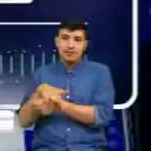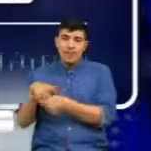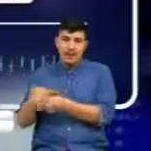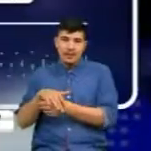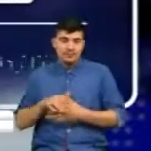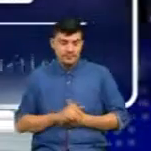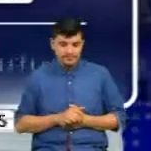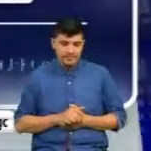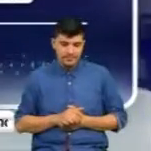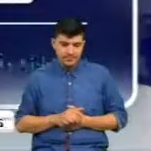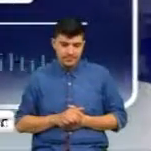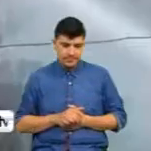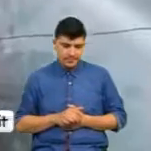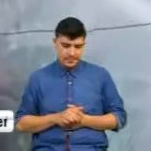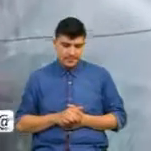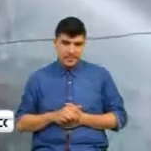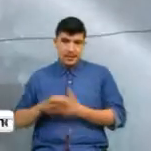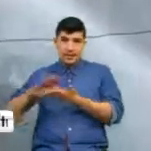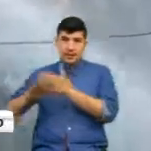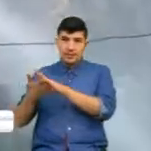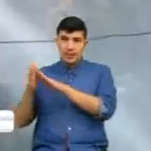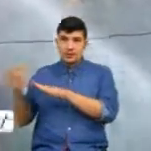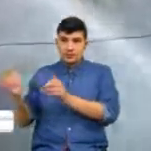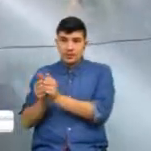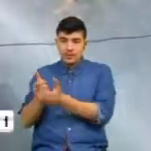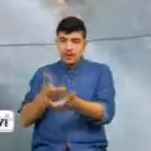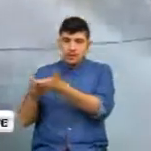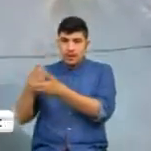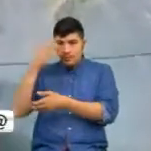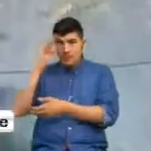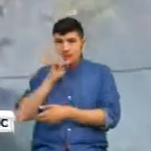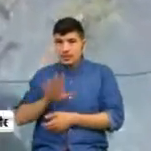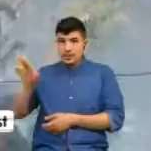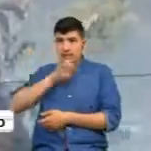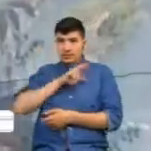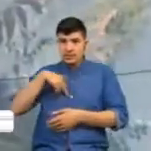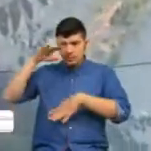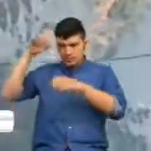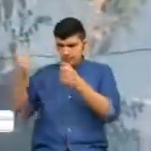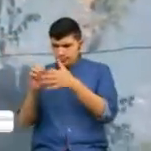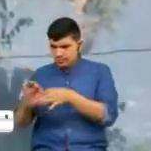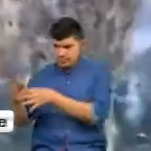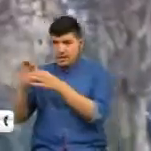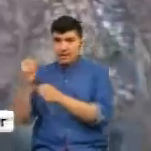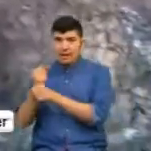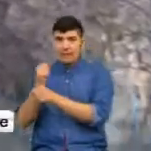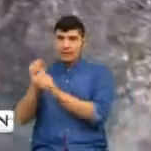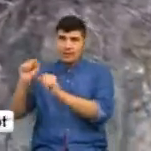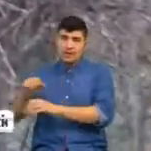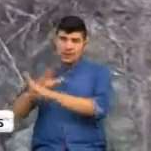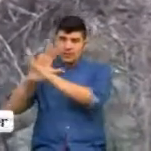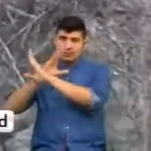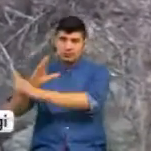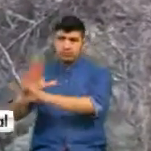necesidad de que la misma comunidad, el Cuerpo de Bomberos y la Policía Nacional estuvimos trabajando en conjunto precisamente para lograr sofocar las